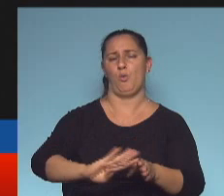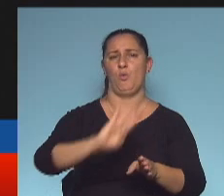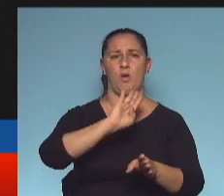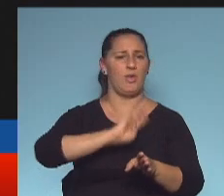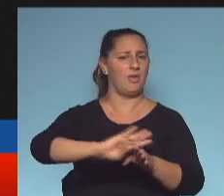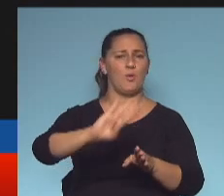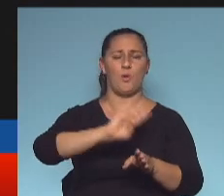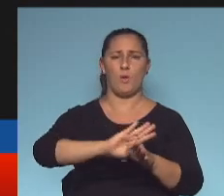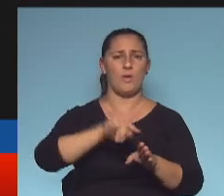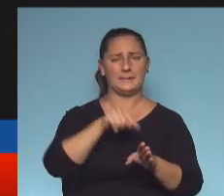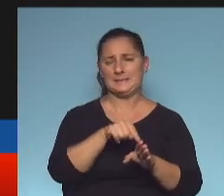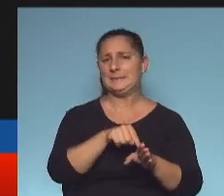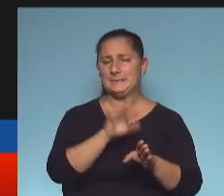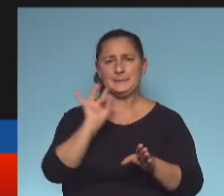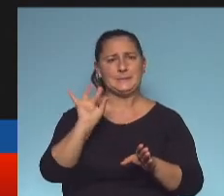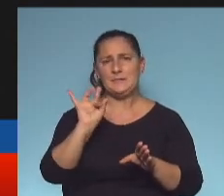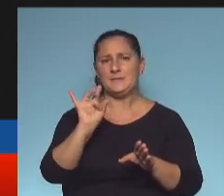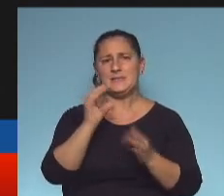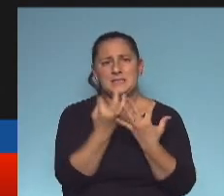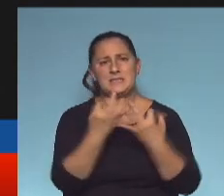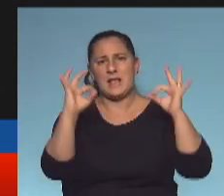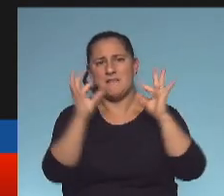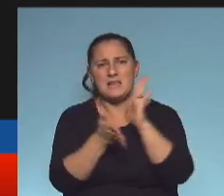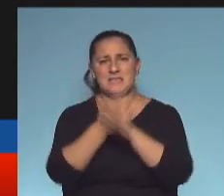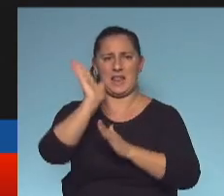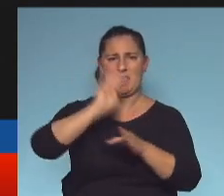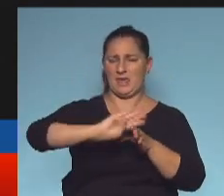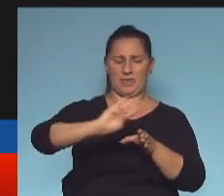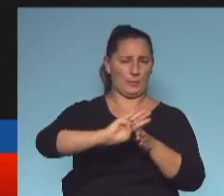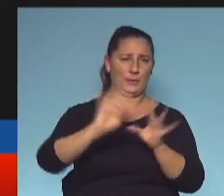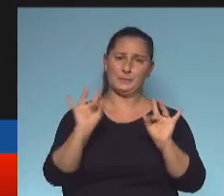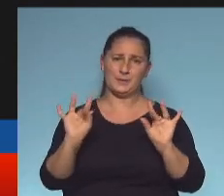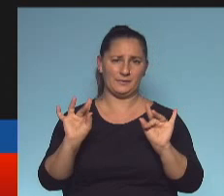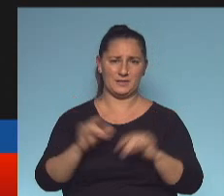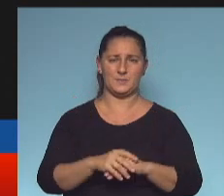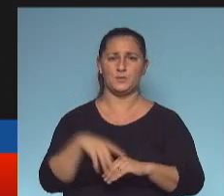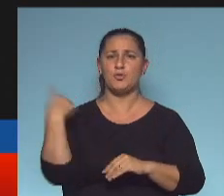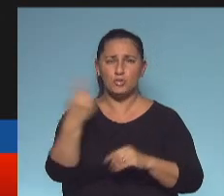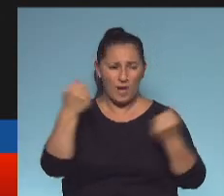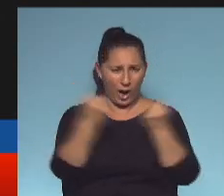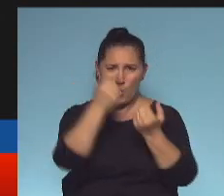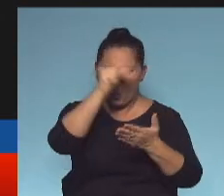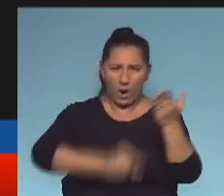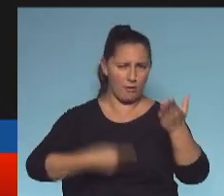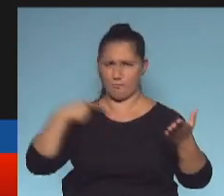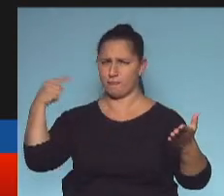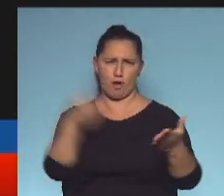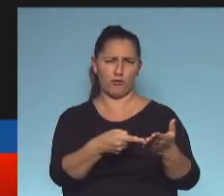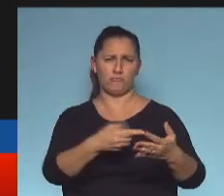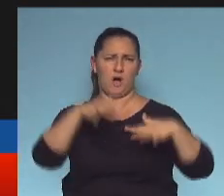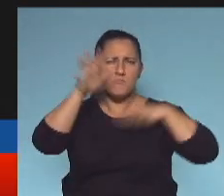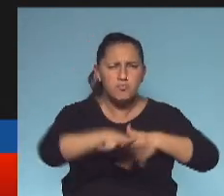endeudamiento del cual va a ser muy difícil salir. Nosotros estuvimos siempre en contra de ese acuerdo. Nos movilizamos,